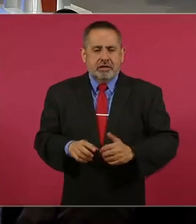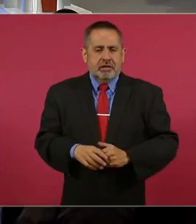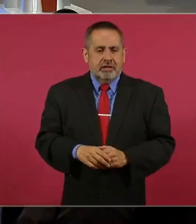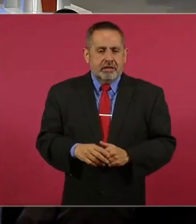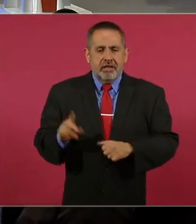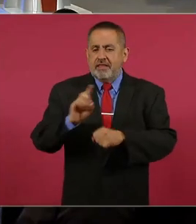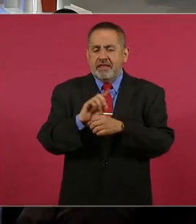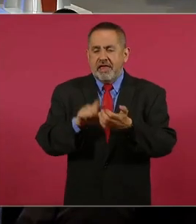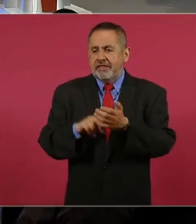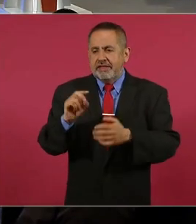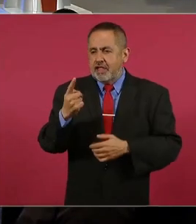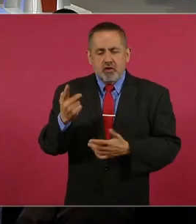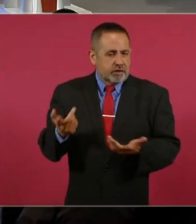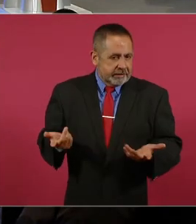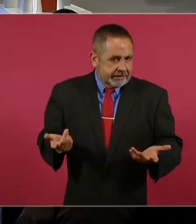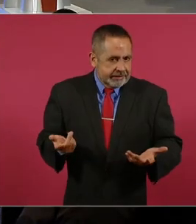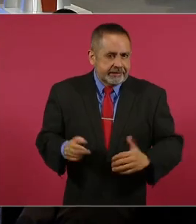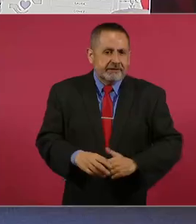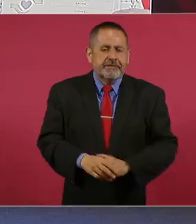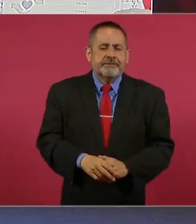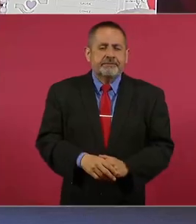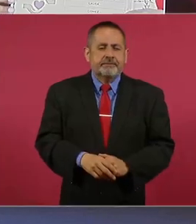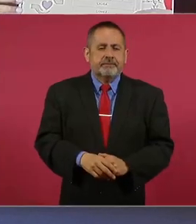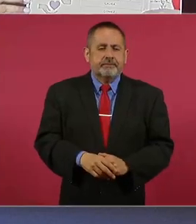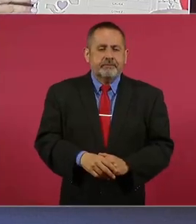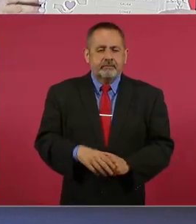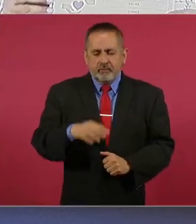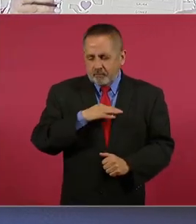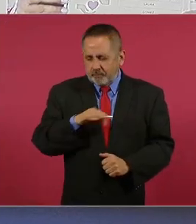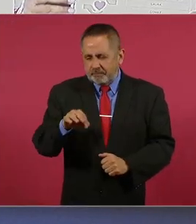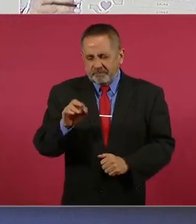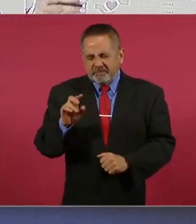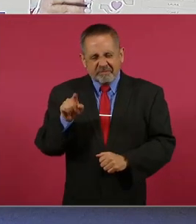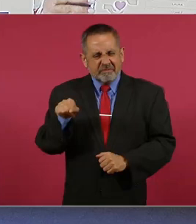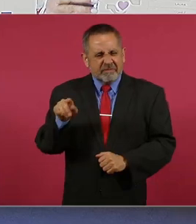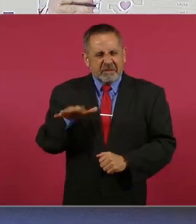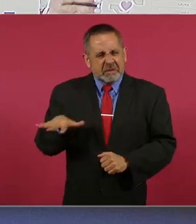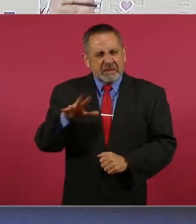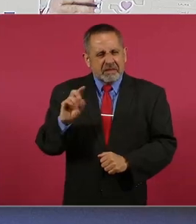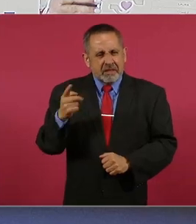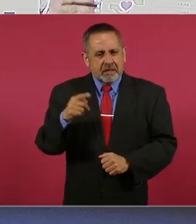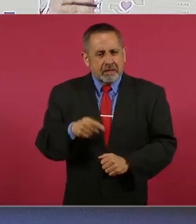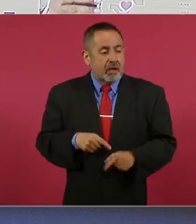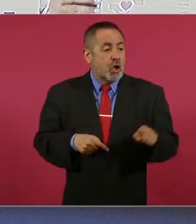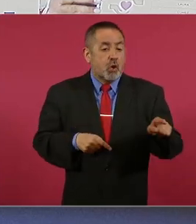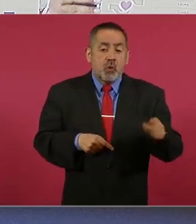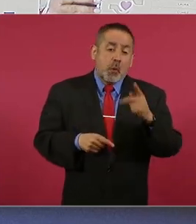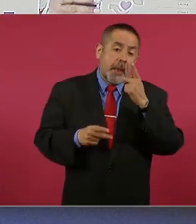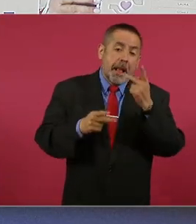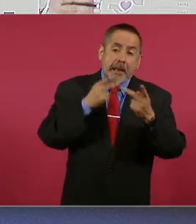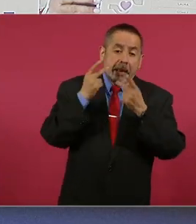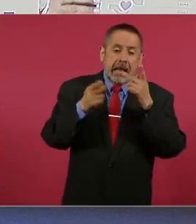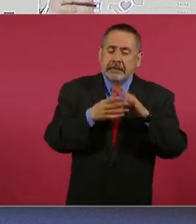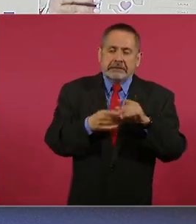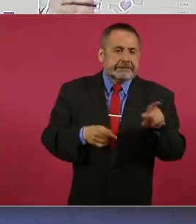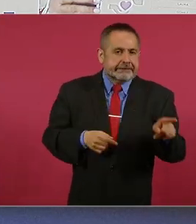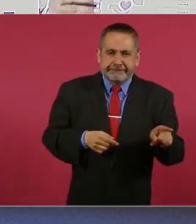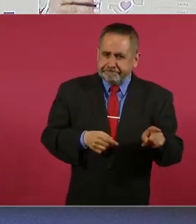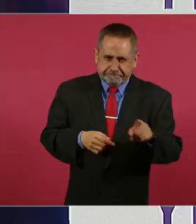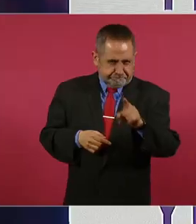el 31, estuve cerca del 31, pero estás hablando